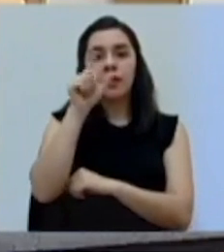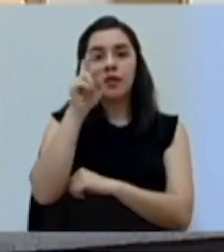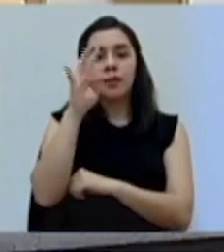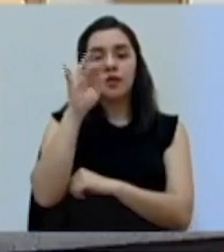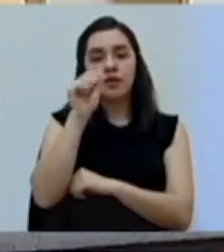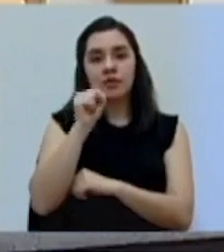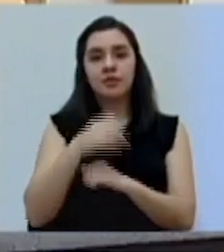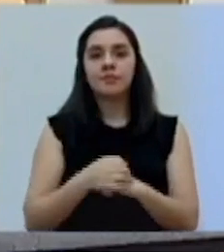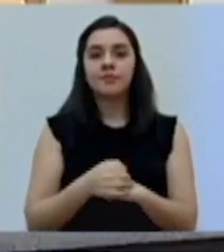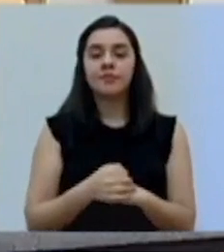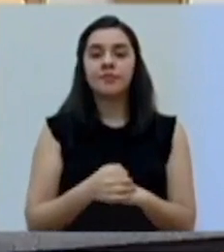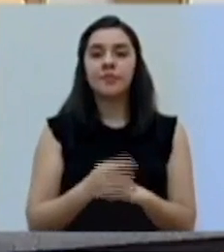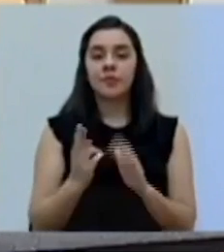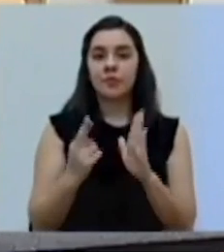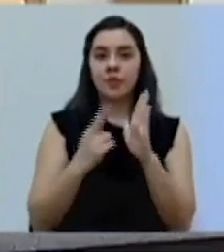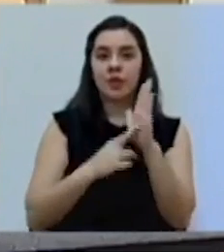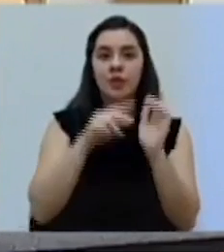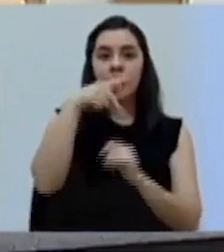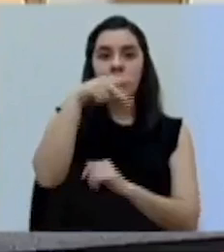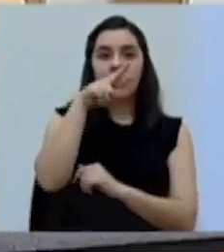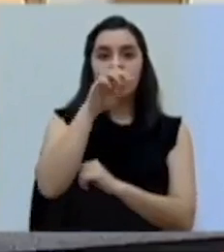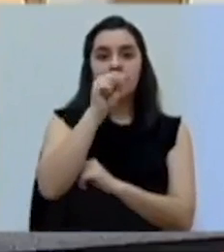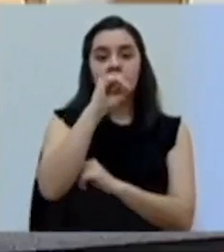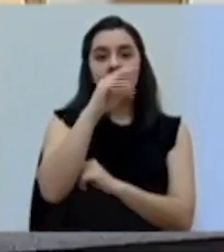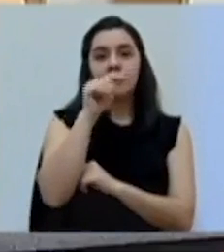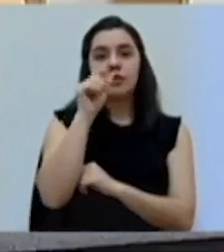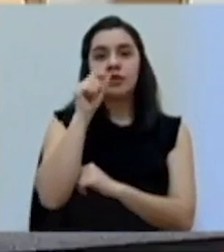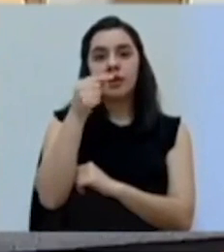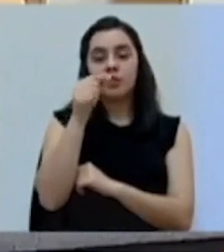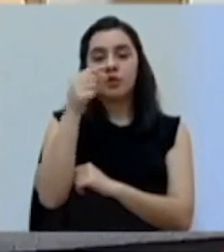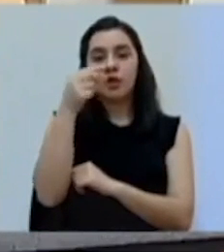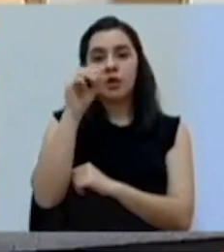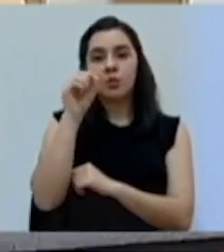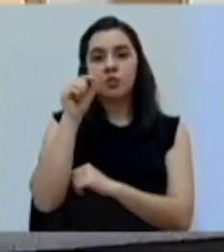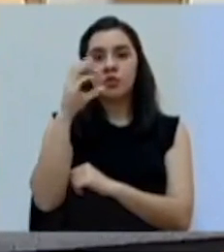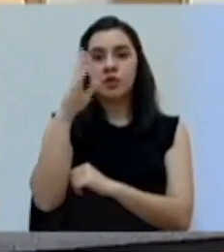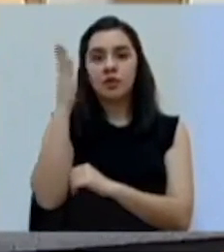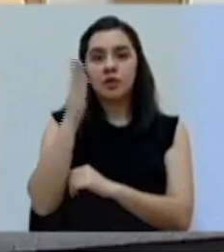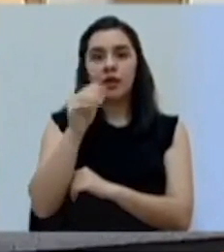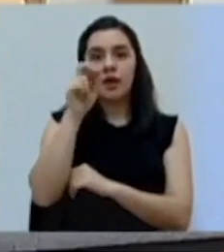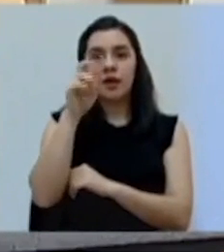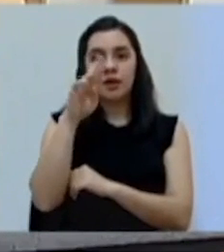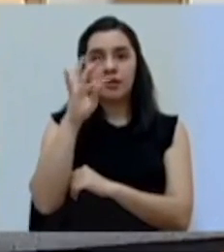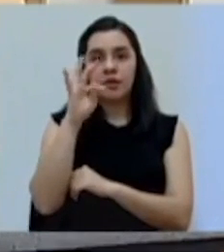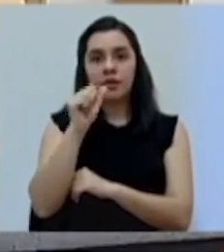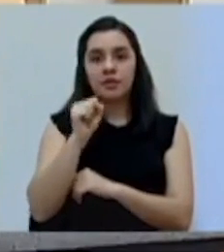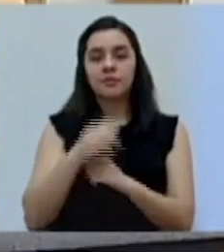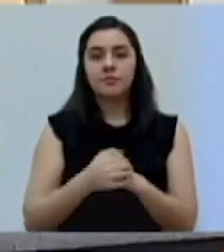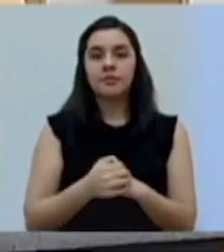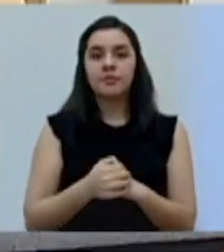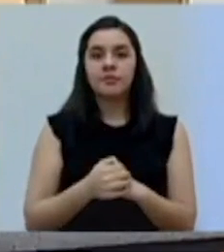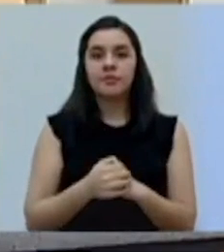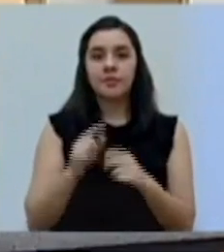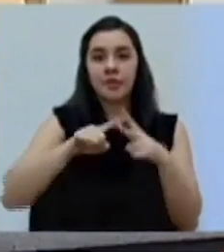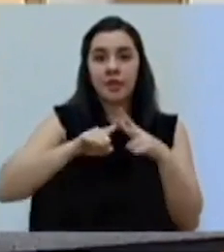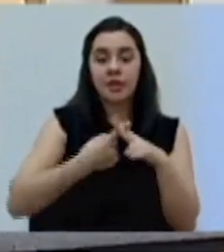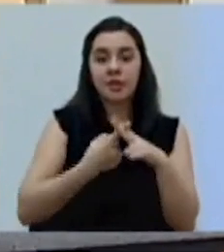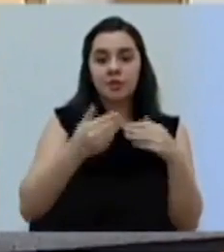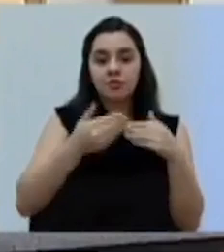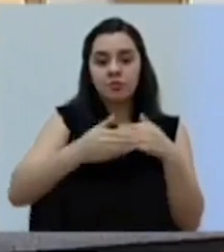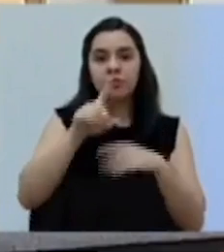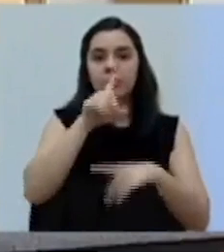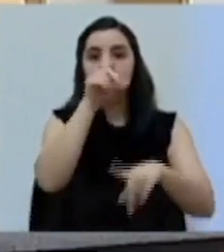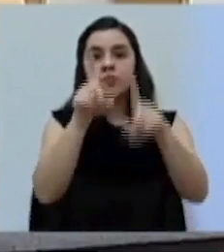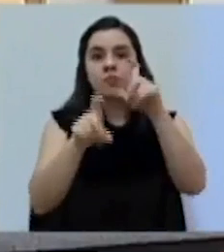alertas. Repetimos, presidencia.go.cr barra inclinada alertas. Iniciamos con el periodo de